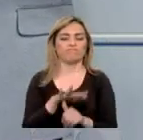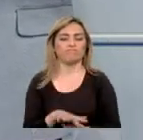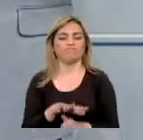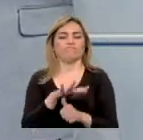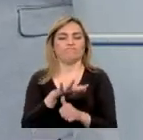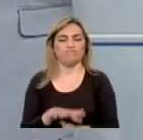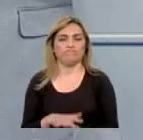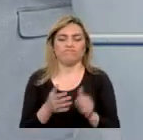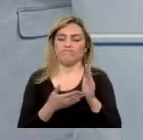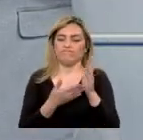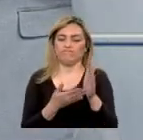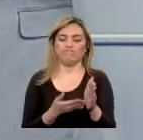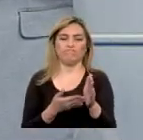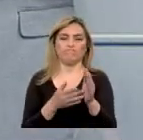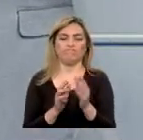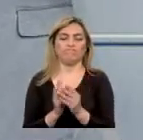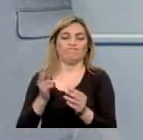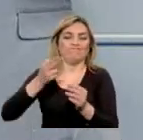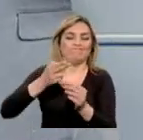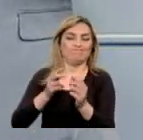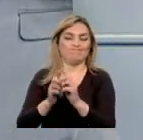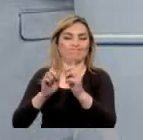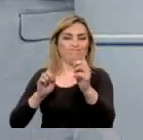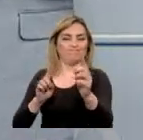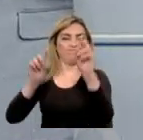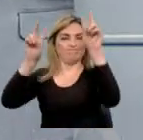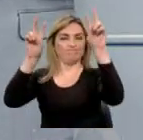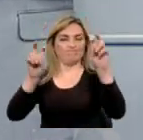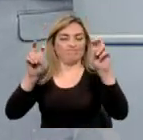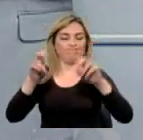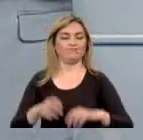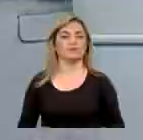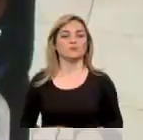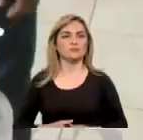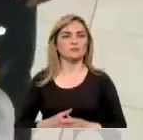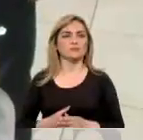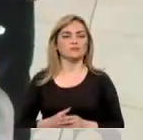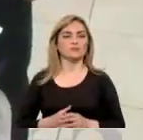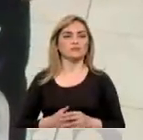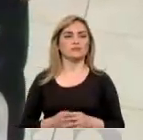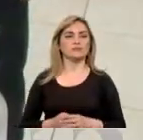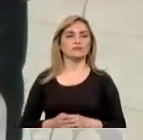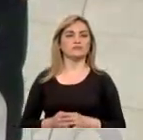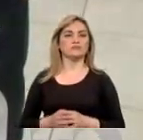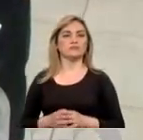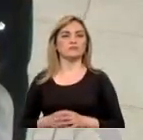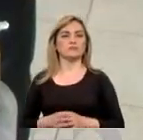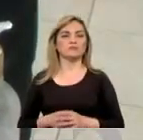por una modalidad semipresencial. Veamos este tema a fondo.